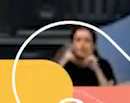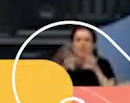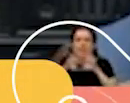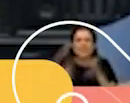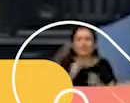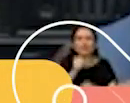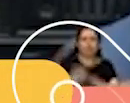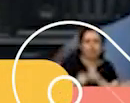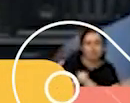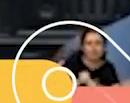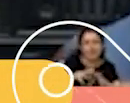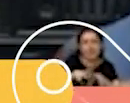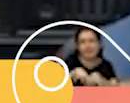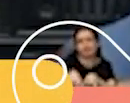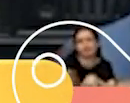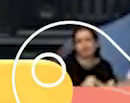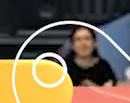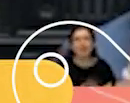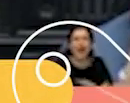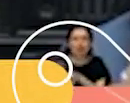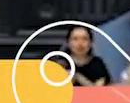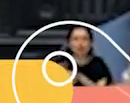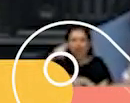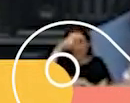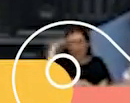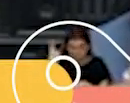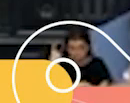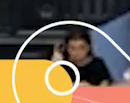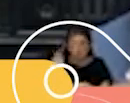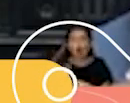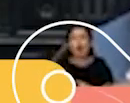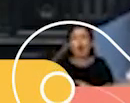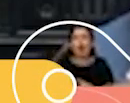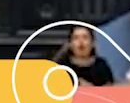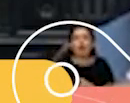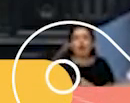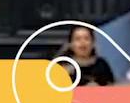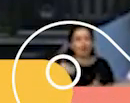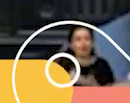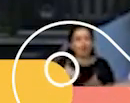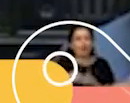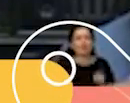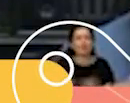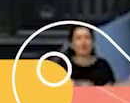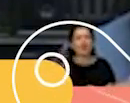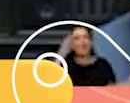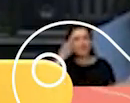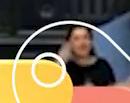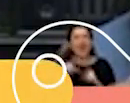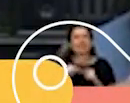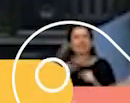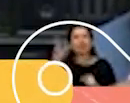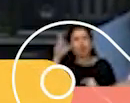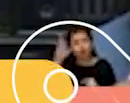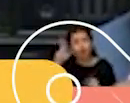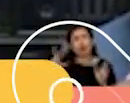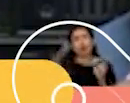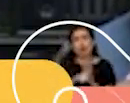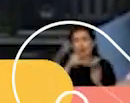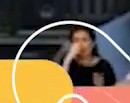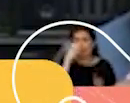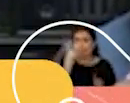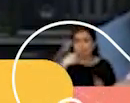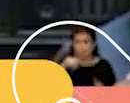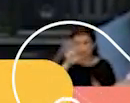su derecho a darla, pero sin utilizar a los chicos de rehenes, vamos a lamentar que no se haya aprobada esta ley. Cada vez que vos vayas a una oficina pública a hacer un